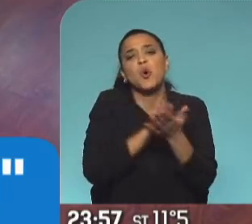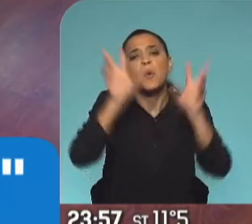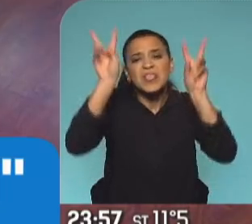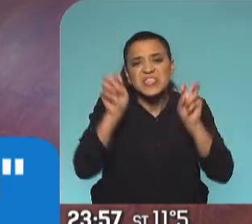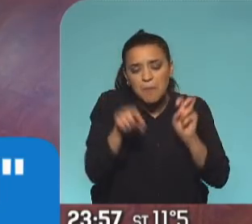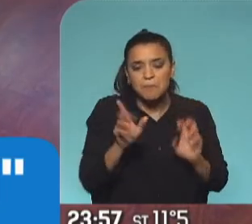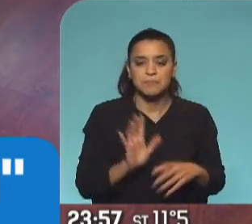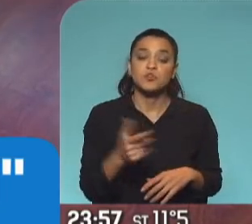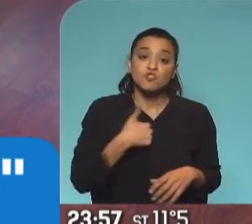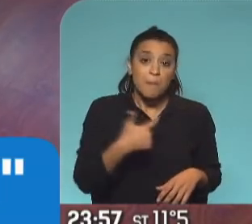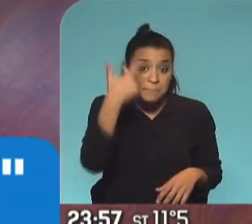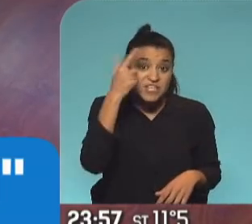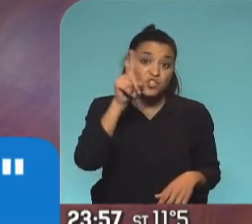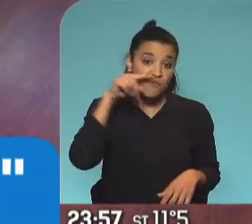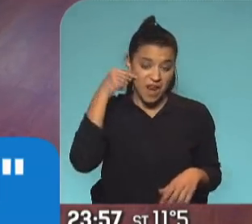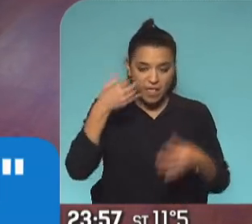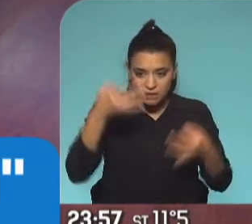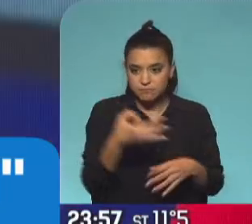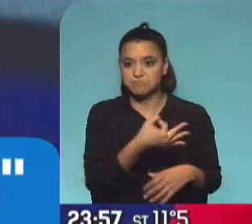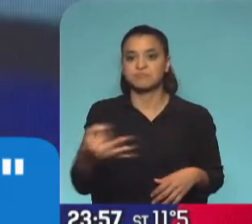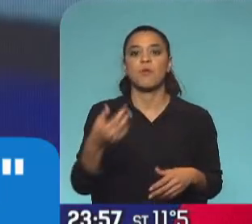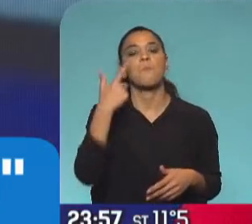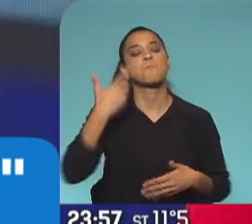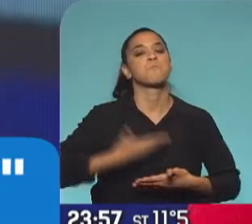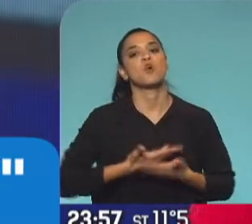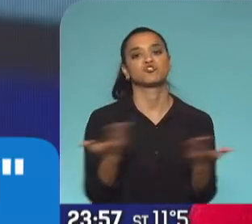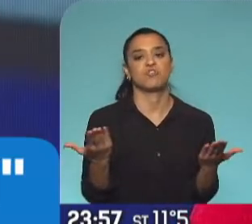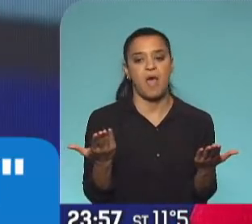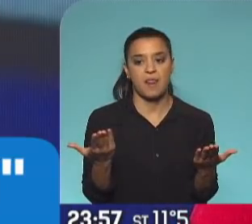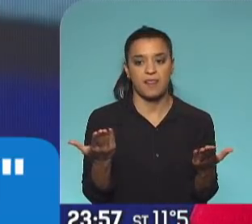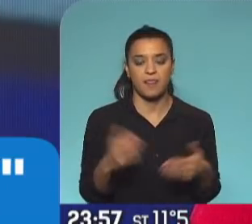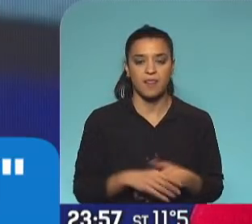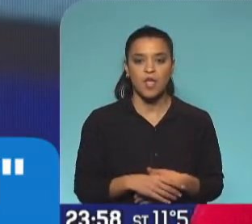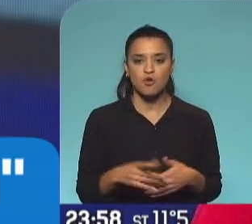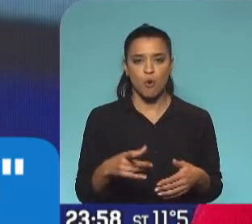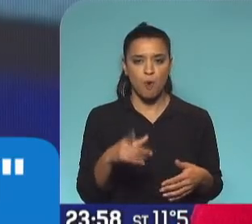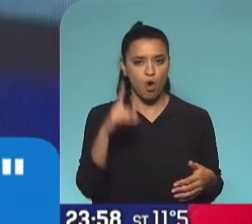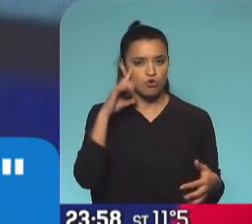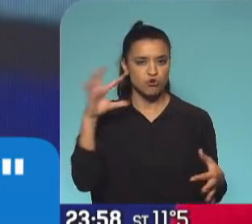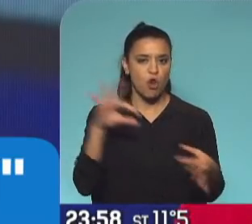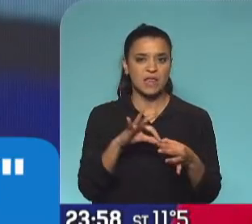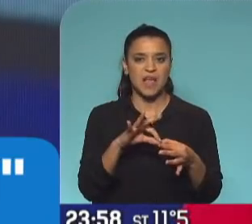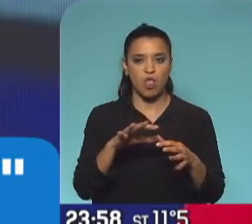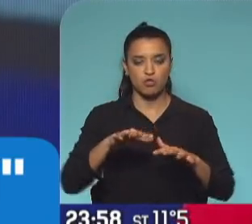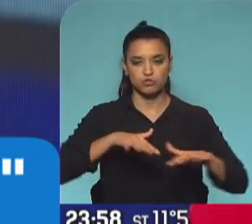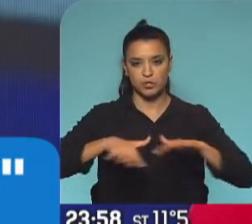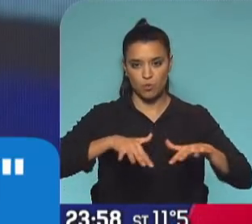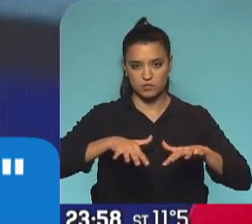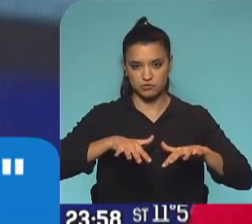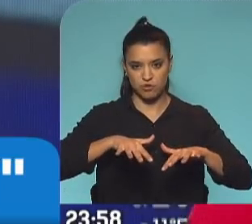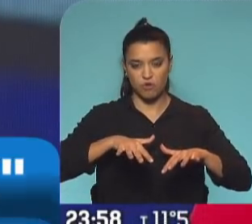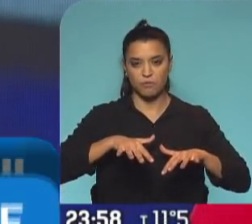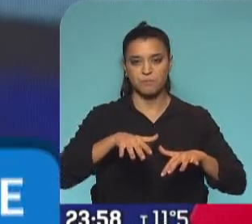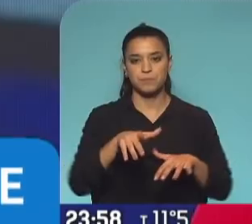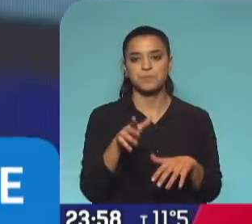política exterior. Yo creo que Alberto Fernández acertó en mostrarse muy conectado con la situación y estar